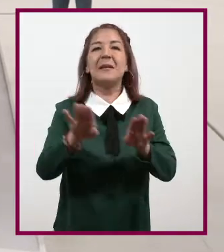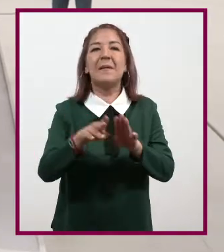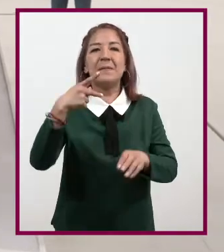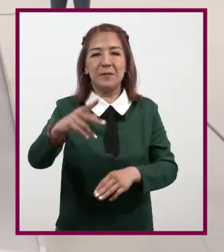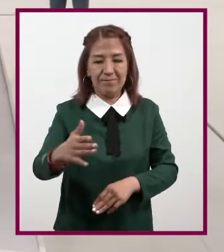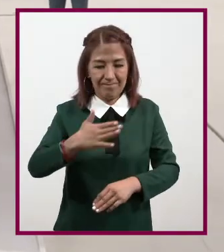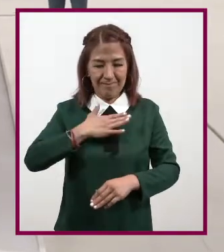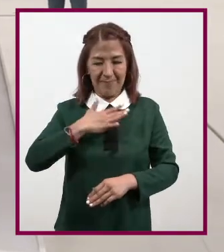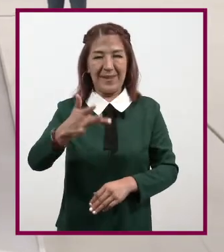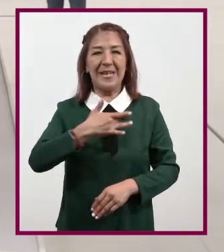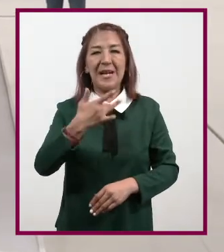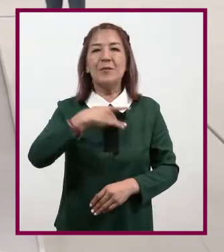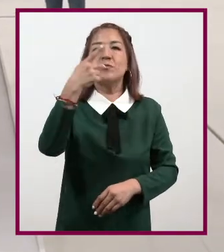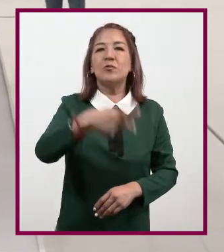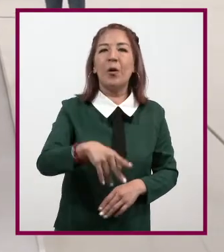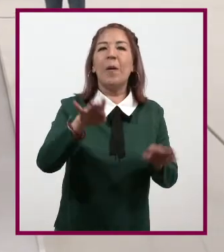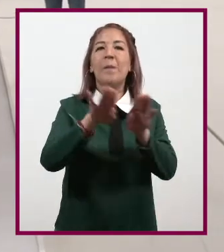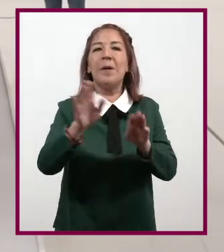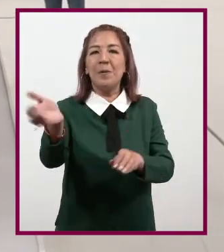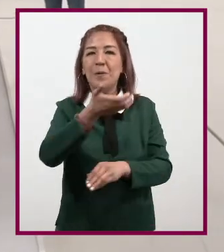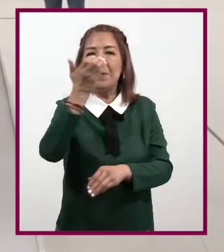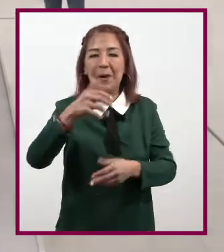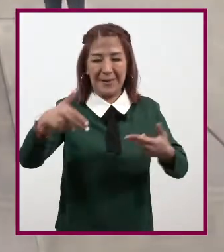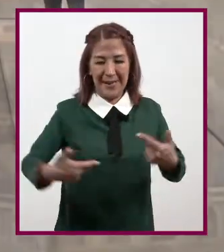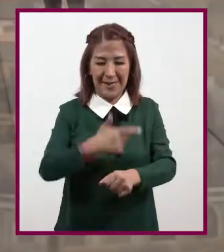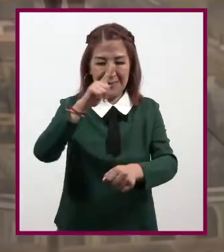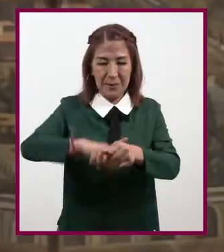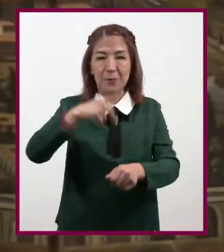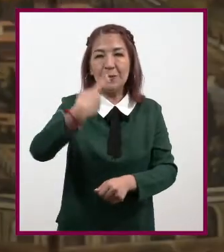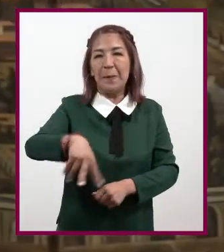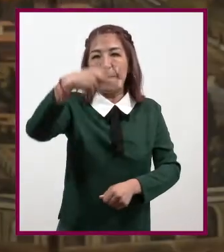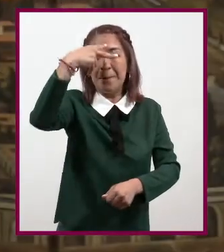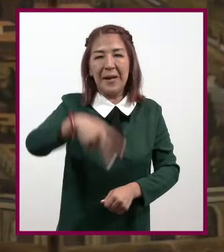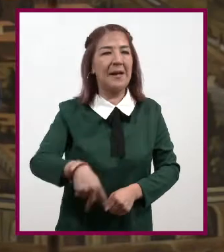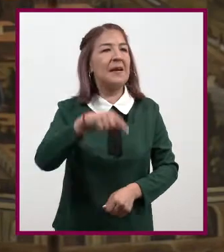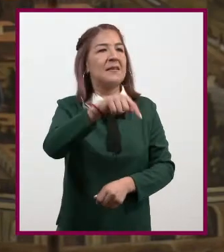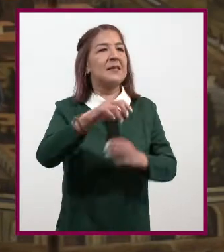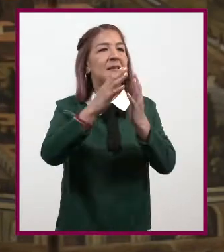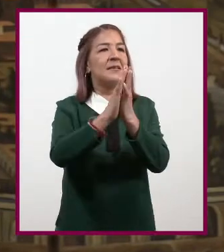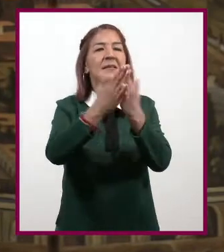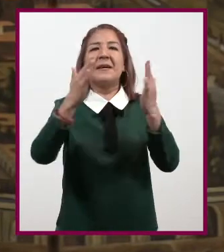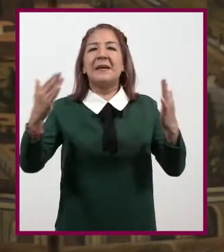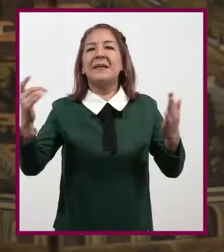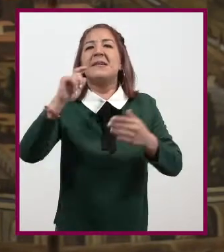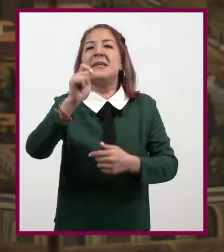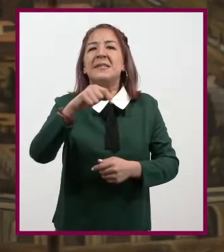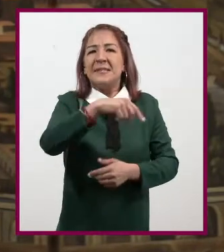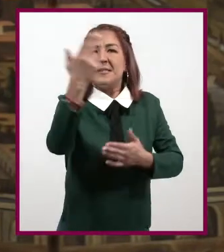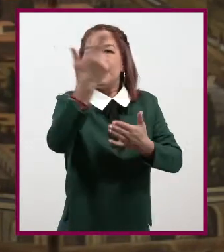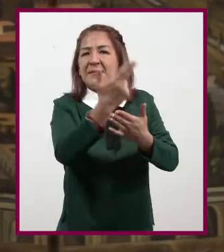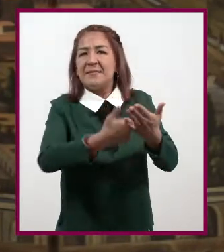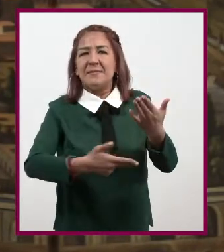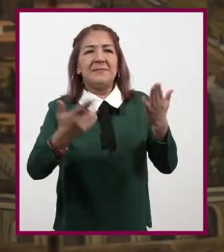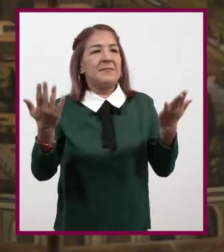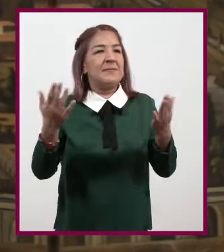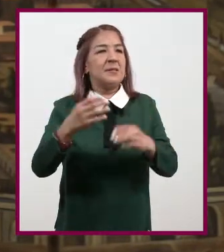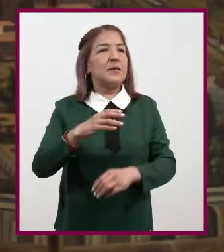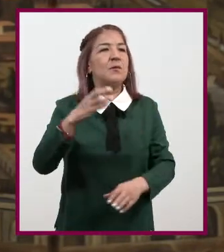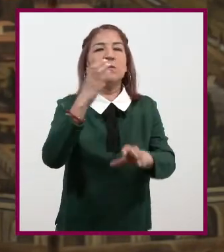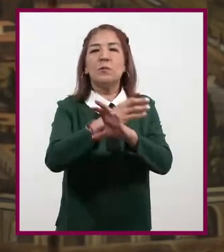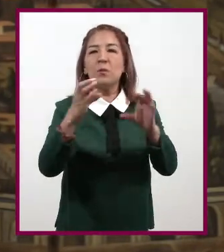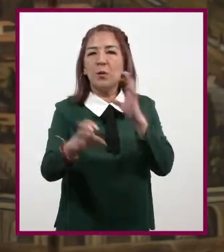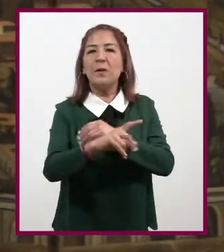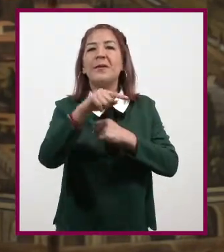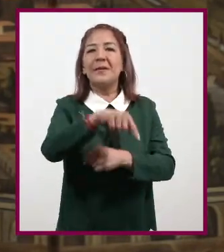patriotismo criollo de entender a nuestra nación. Pues este biombo en realidad como género, el